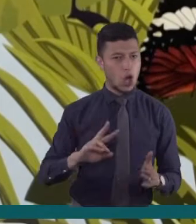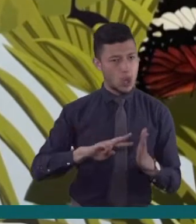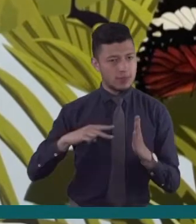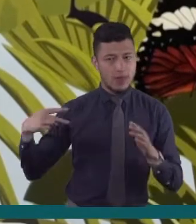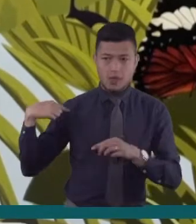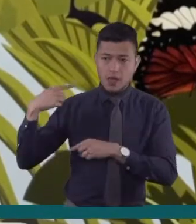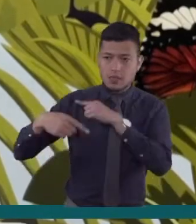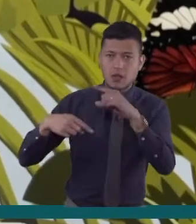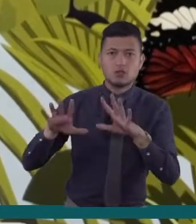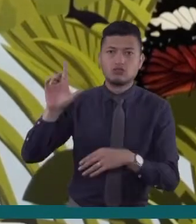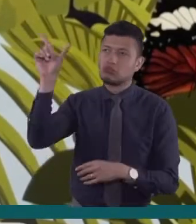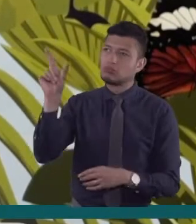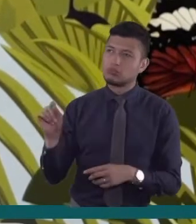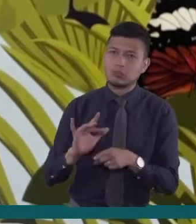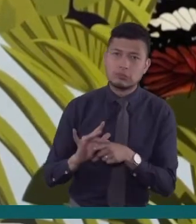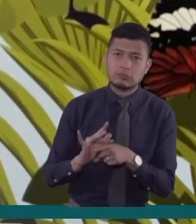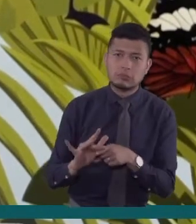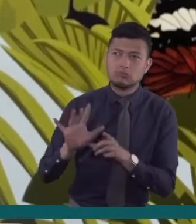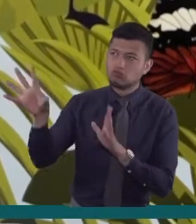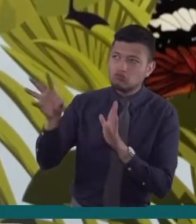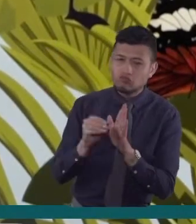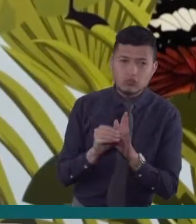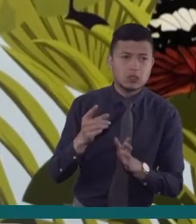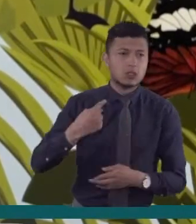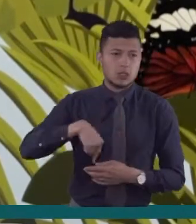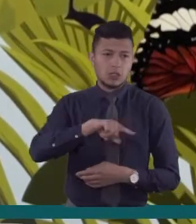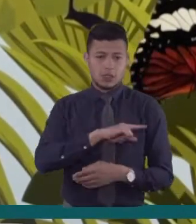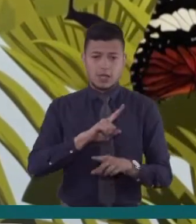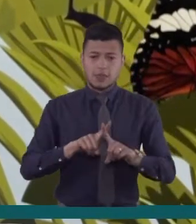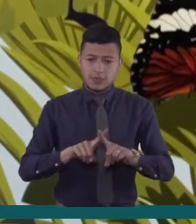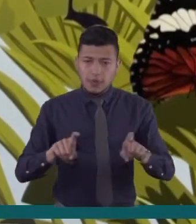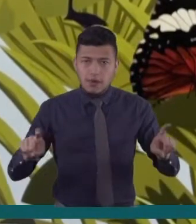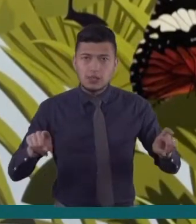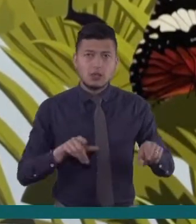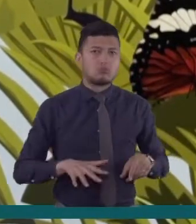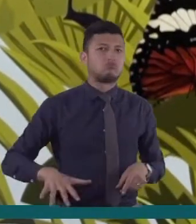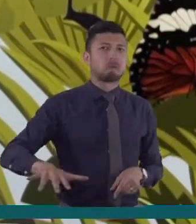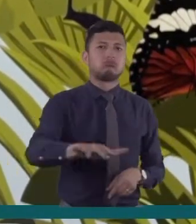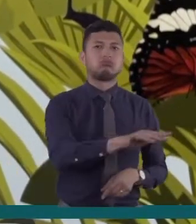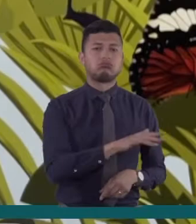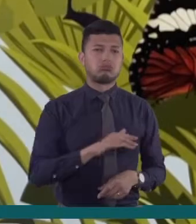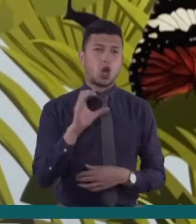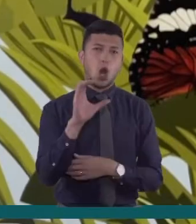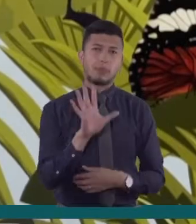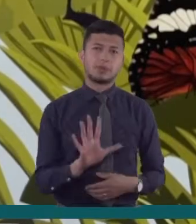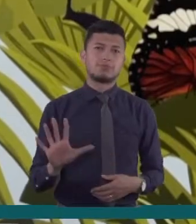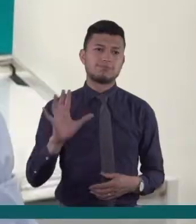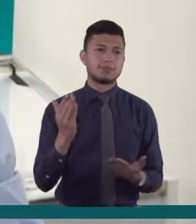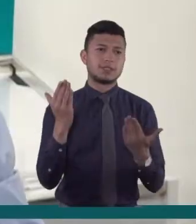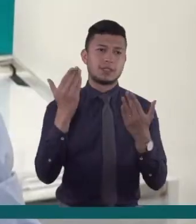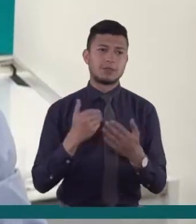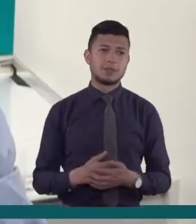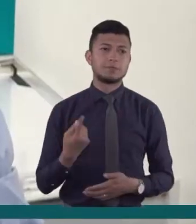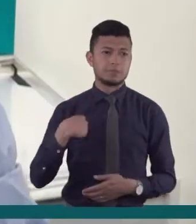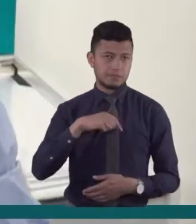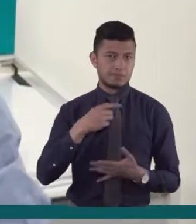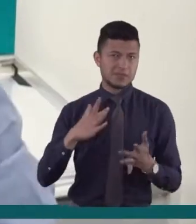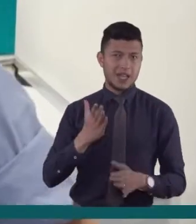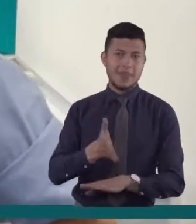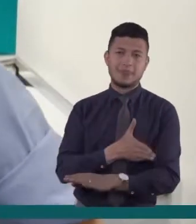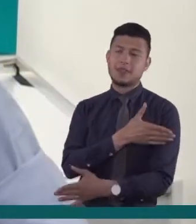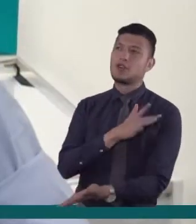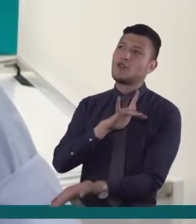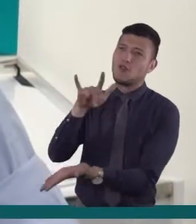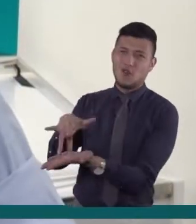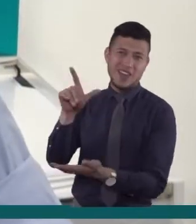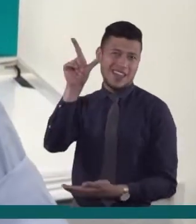su técnica tradicional italiana con todas nuestras biodiversidad que tenemos en estos momentos en el país. Nosotros viajamos a Italia con el